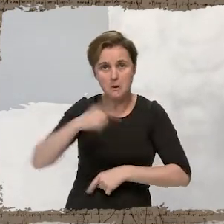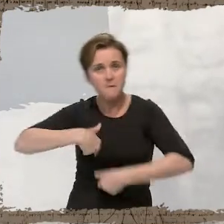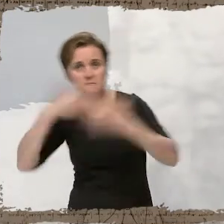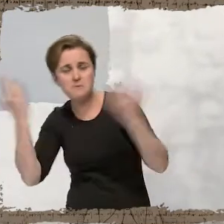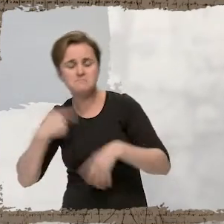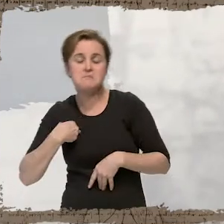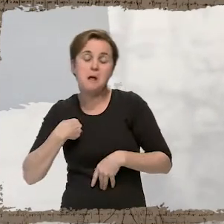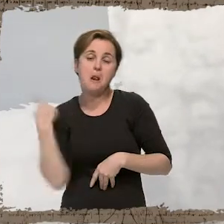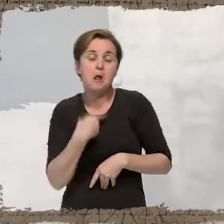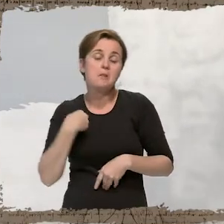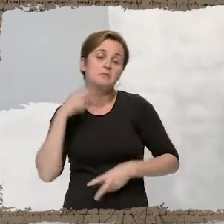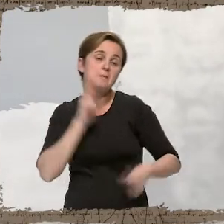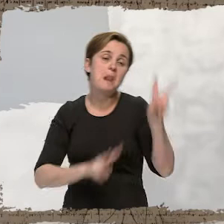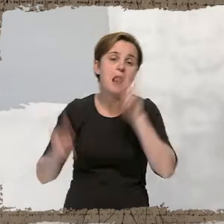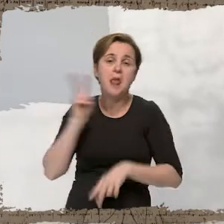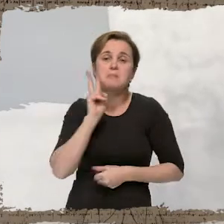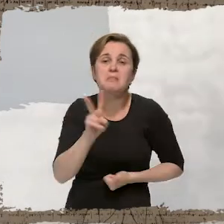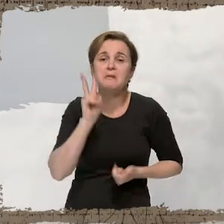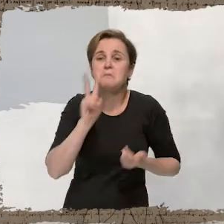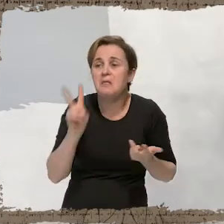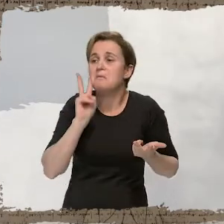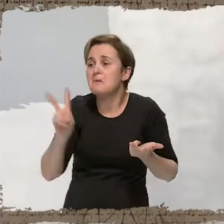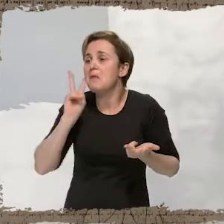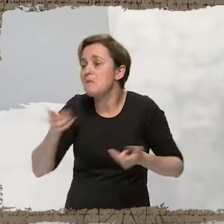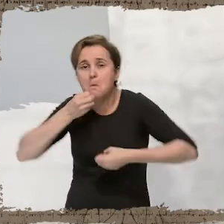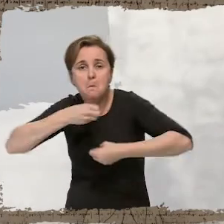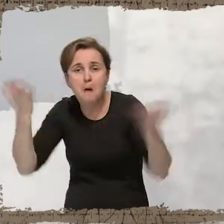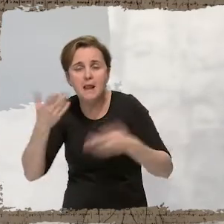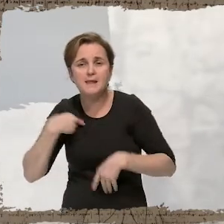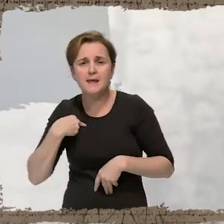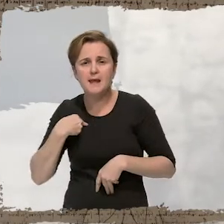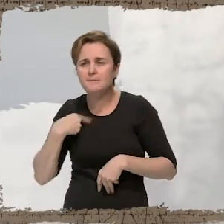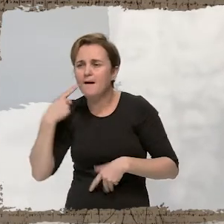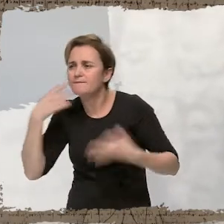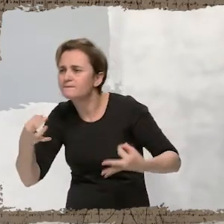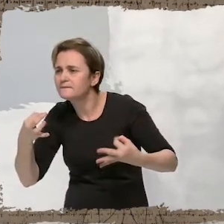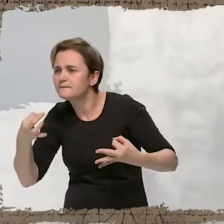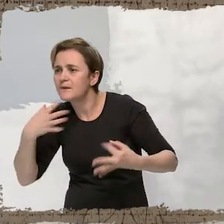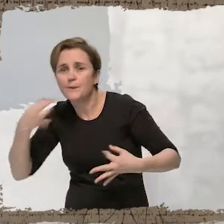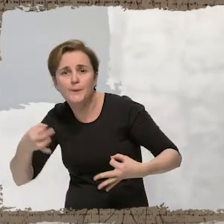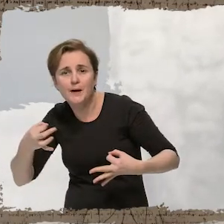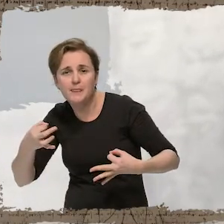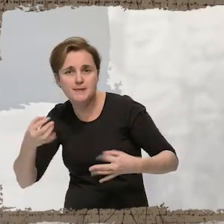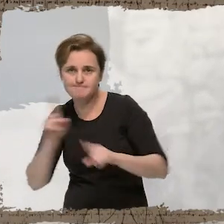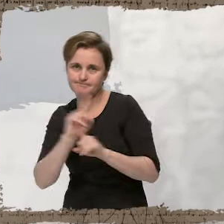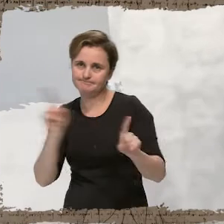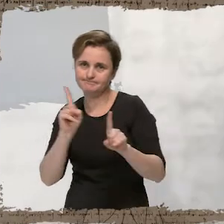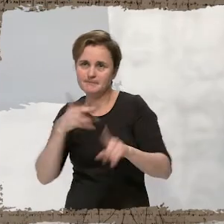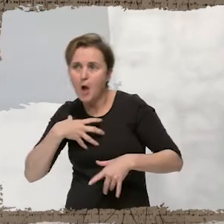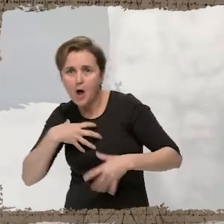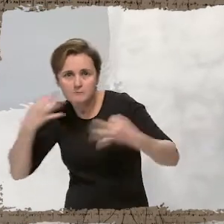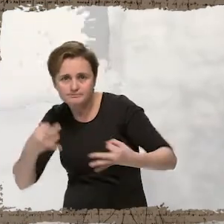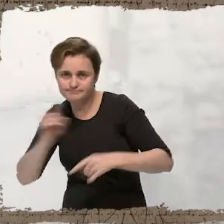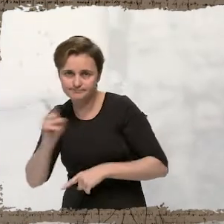lo que hacemos es buscar por cualquier medio y no corroboramos si esos medios son